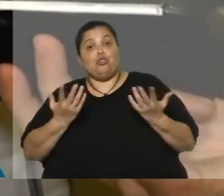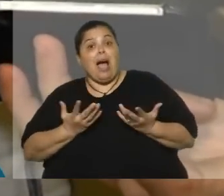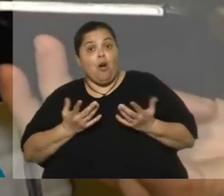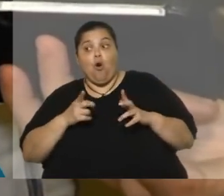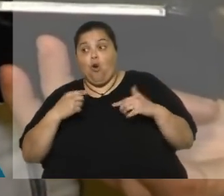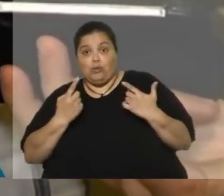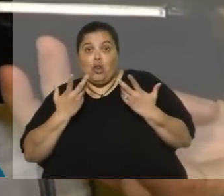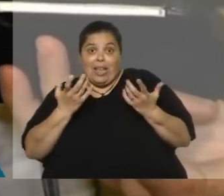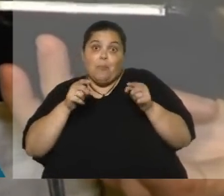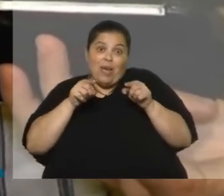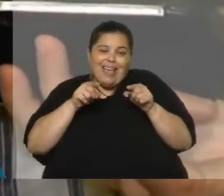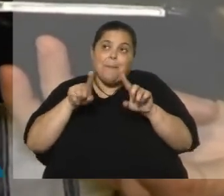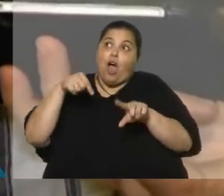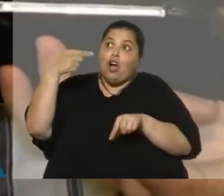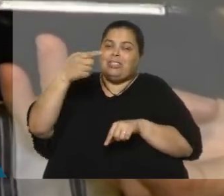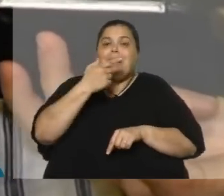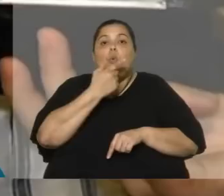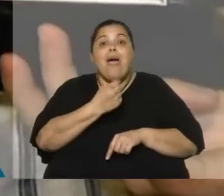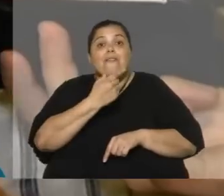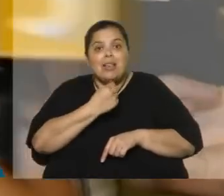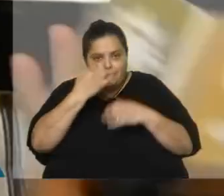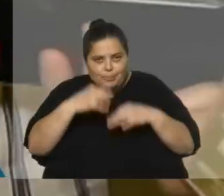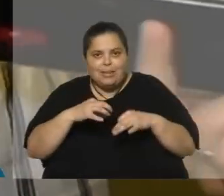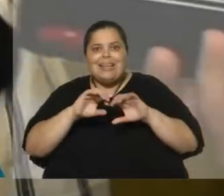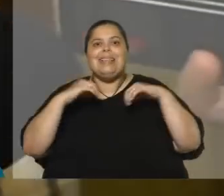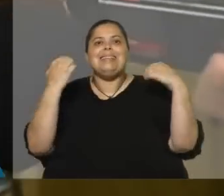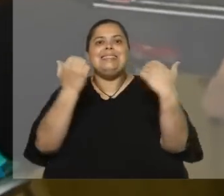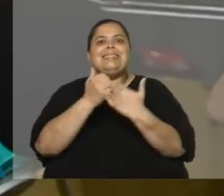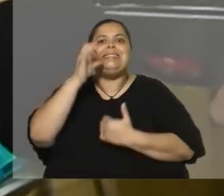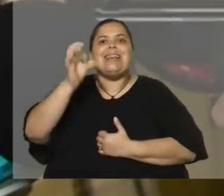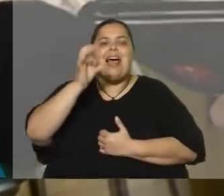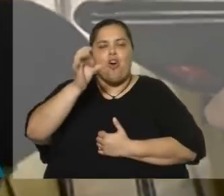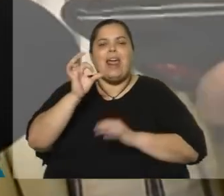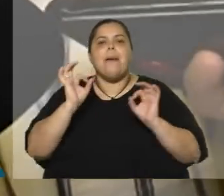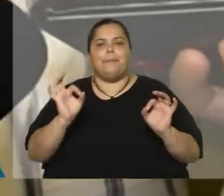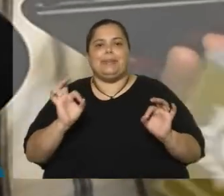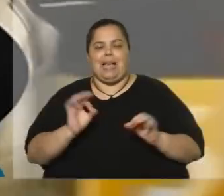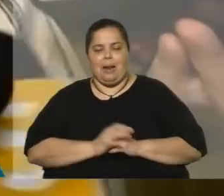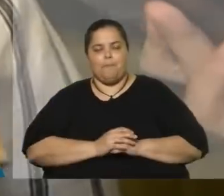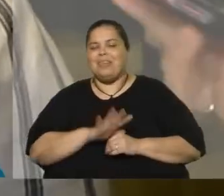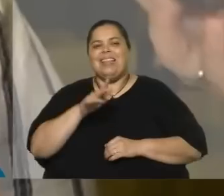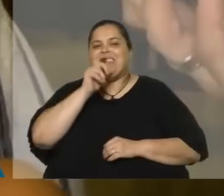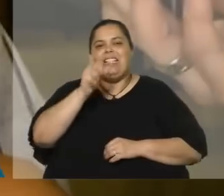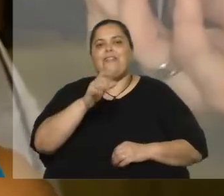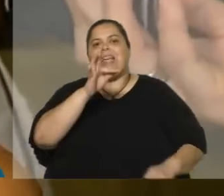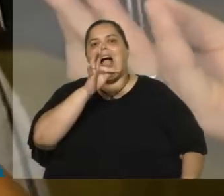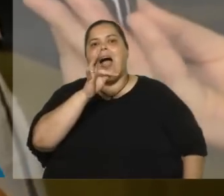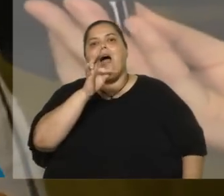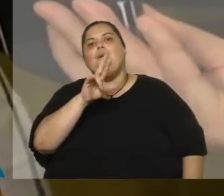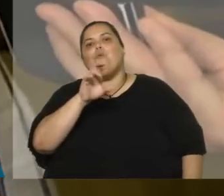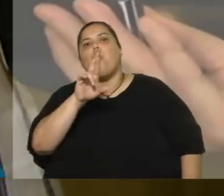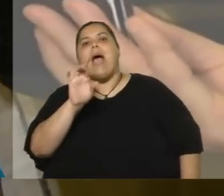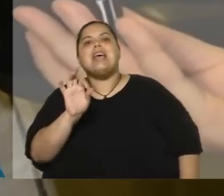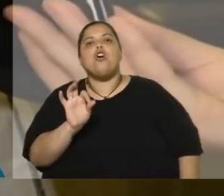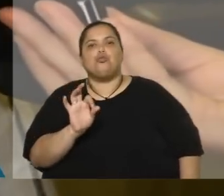esa sesión extraordinaria sea el jueves. ¿Qué implica una cuestión de fueros para aquellos que no lo comprenden? Bueno, es